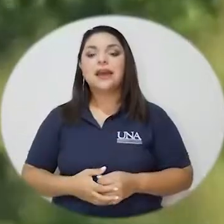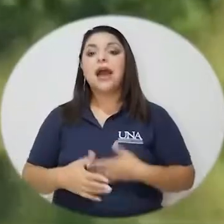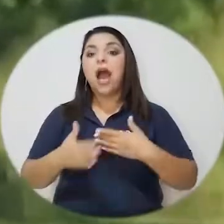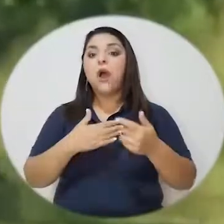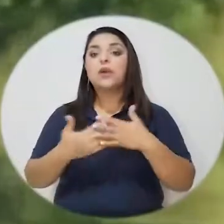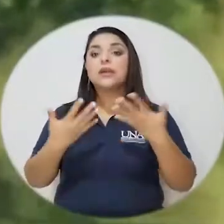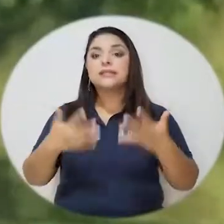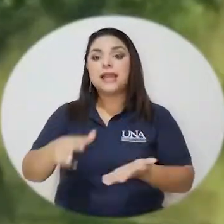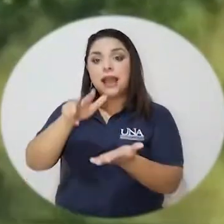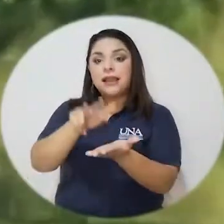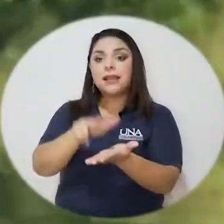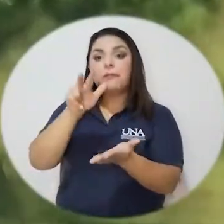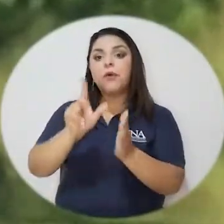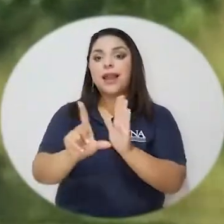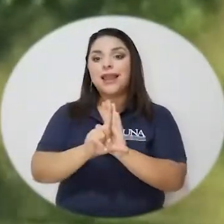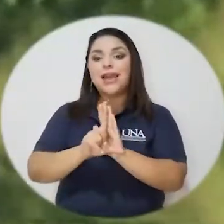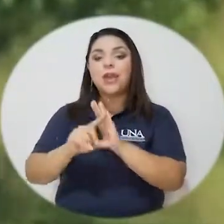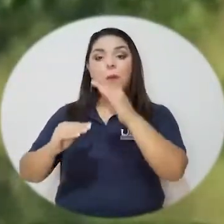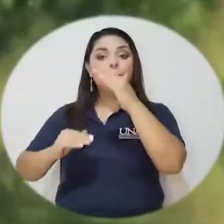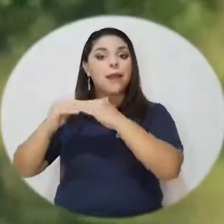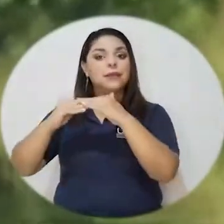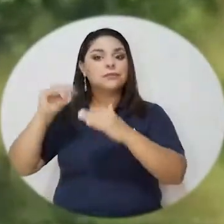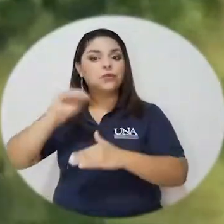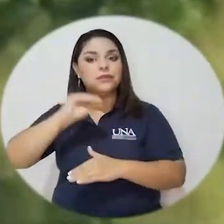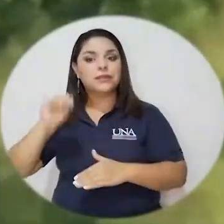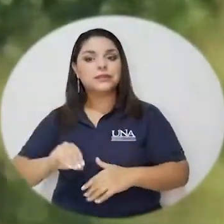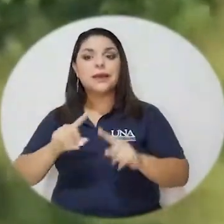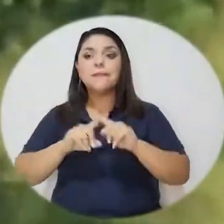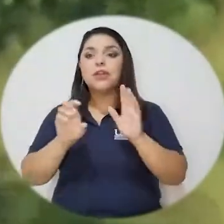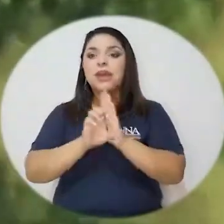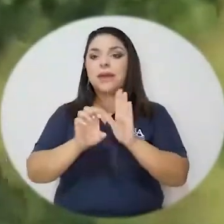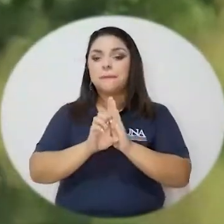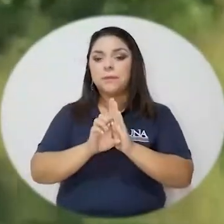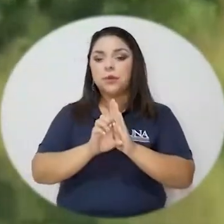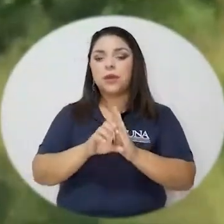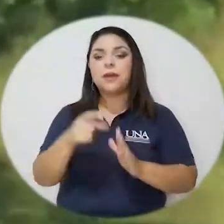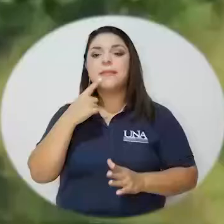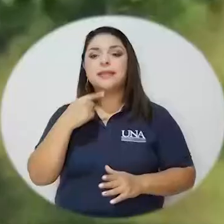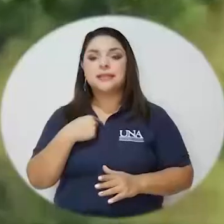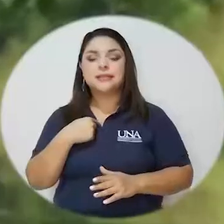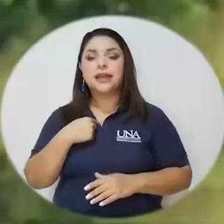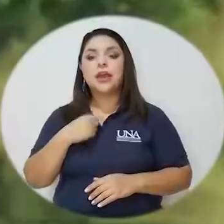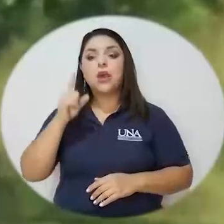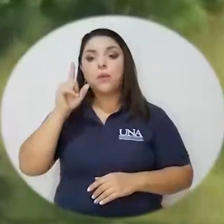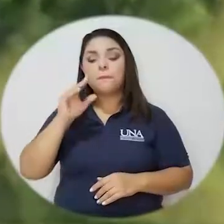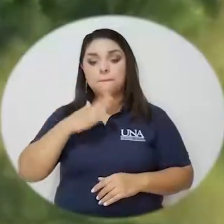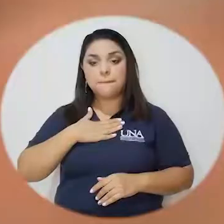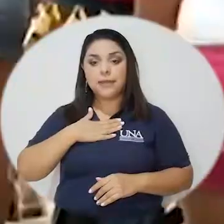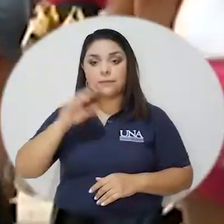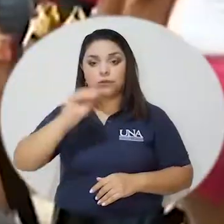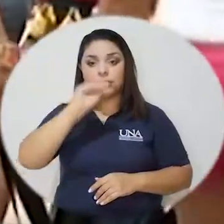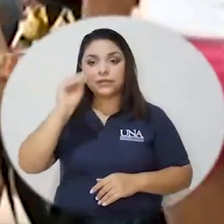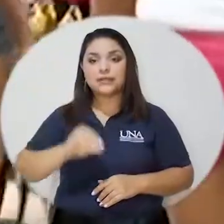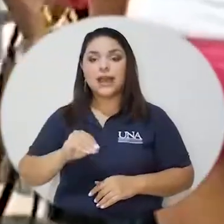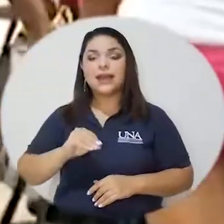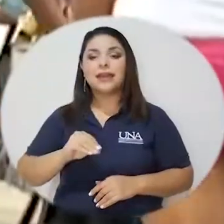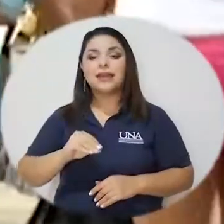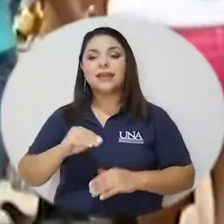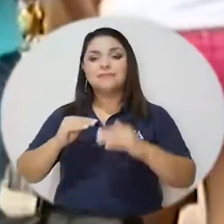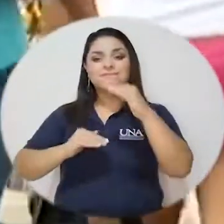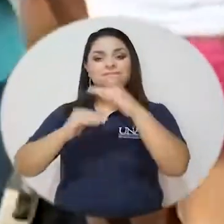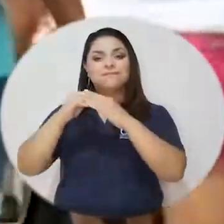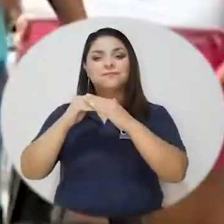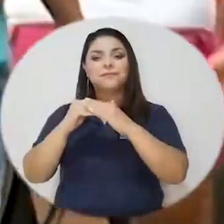la ley donde les pusimos un máximo, cuando a un microempresario le dicen que su tasa ronda está cercano al 50%, Mariel,